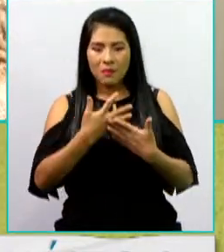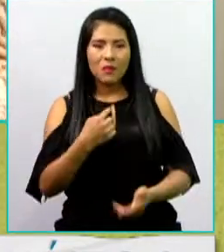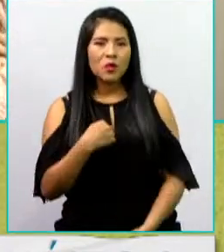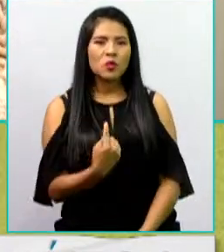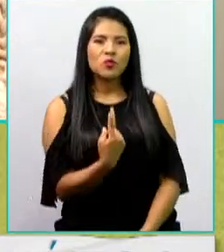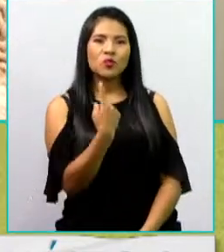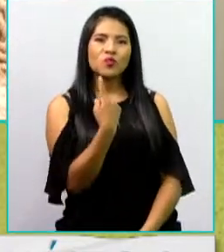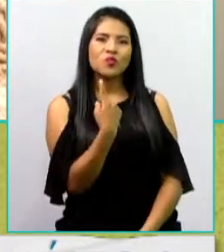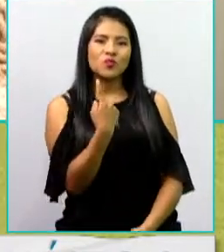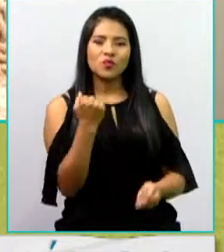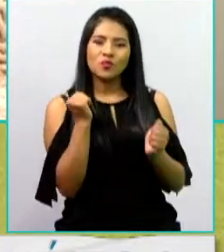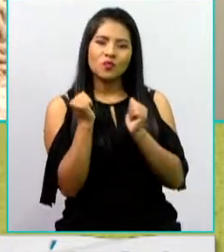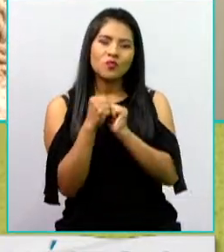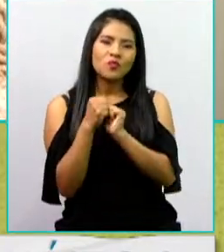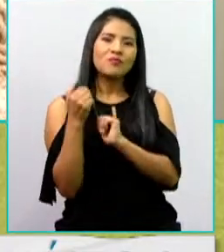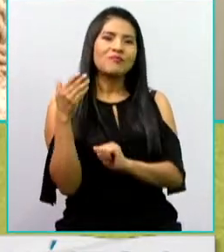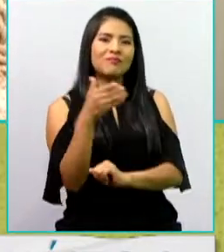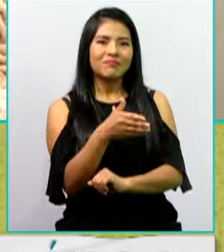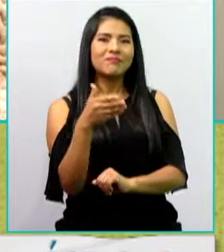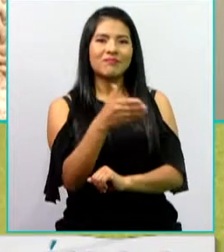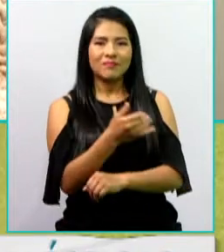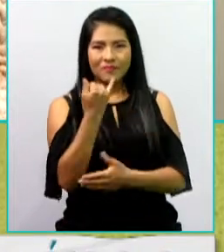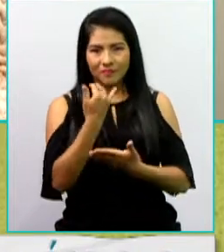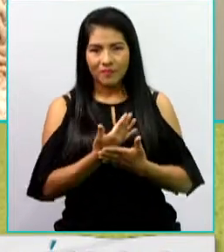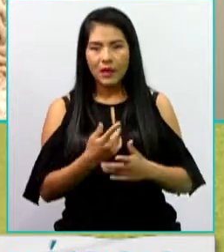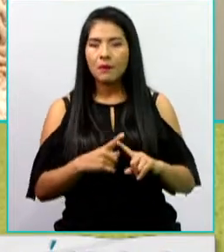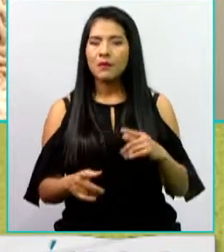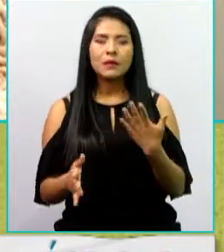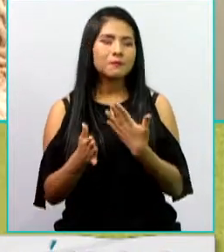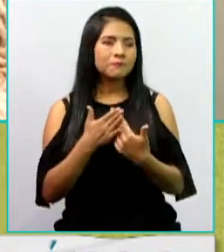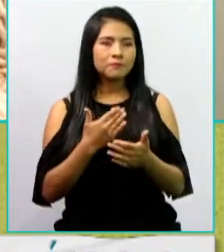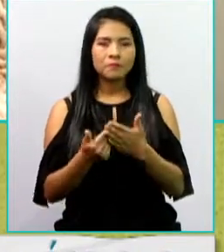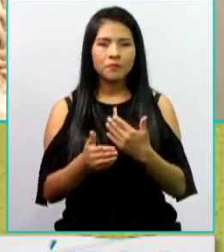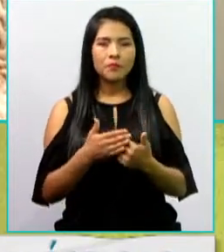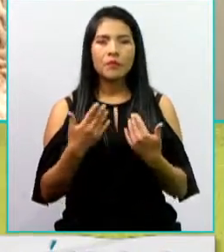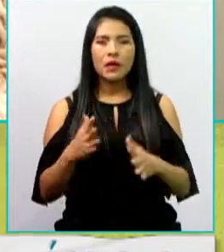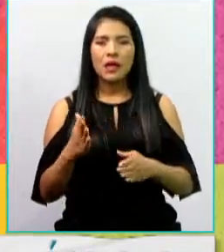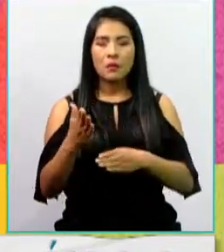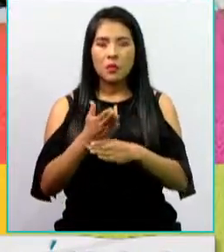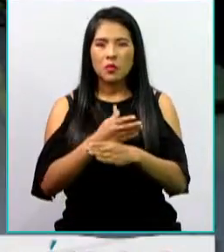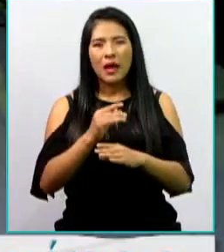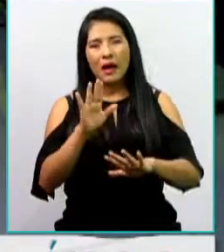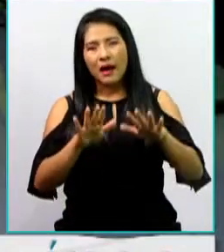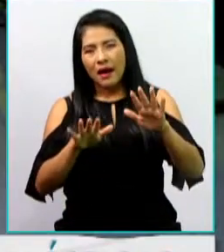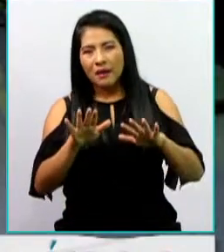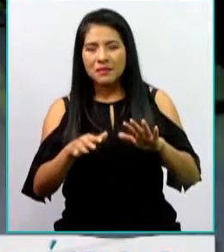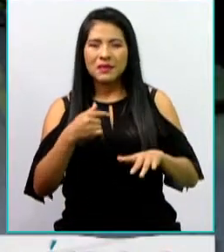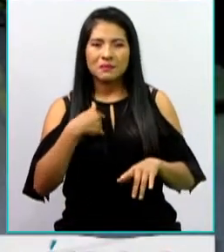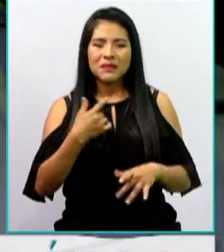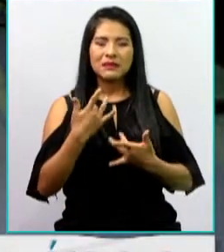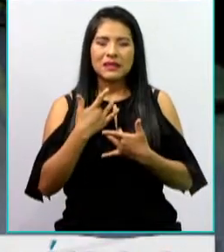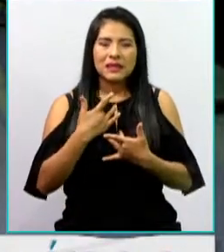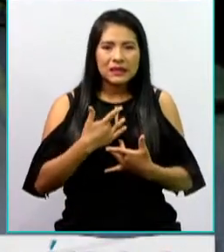Claro. Entonces, aún así, aunque casi me desanimé, pero